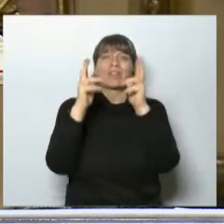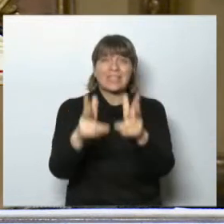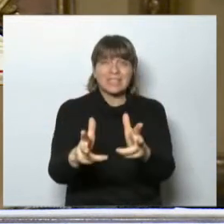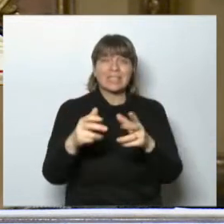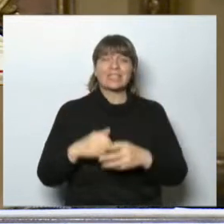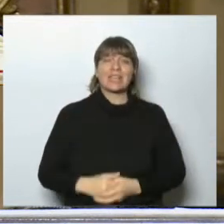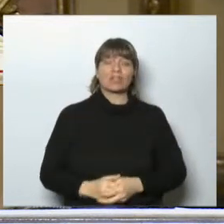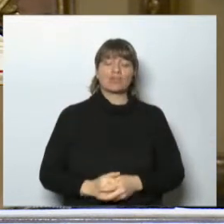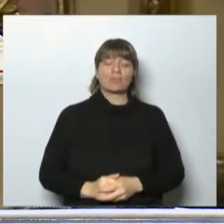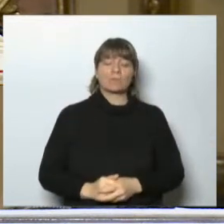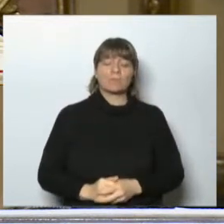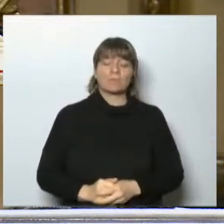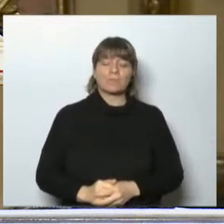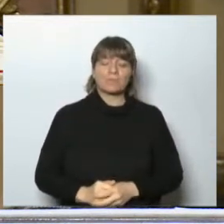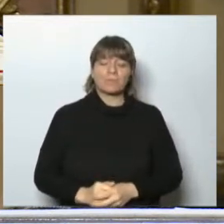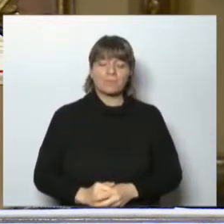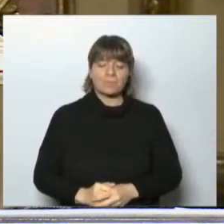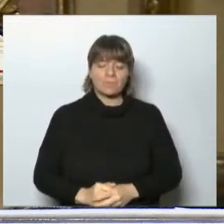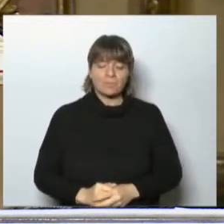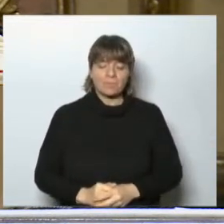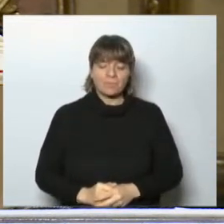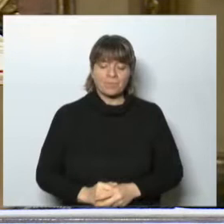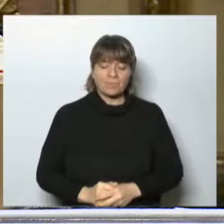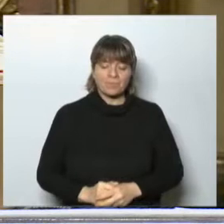discípulos diciendo: